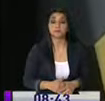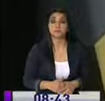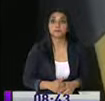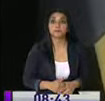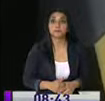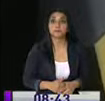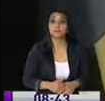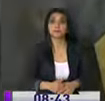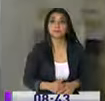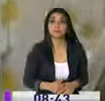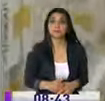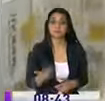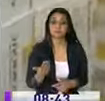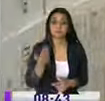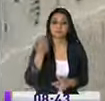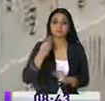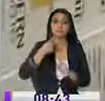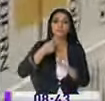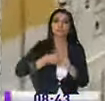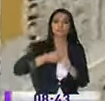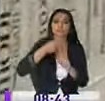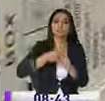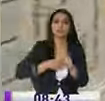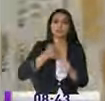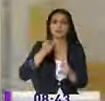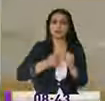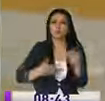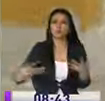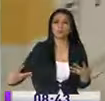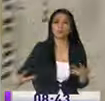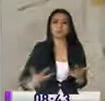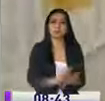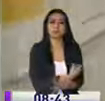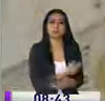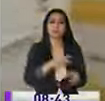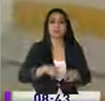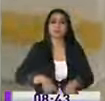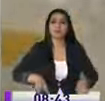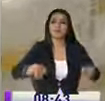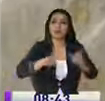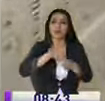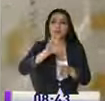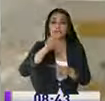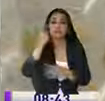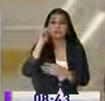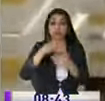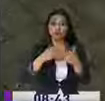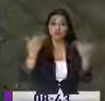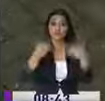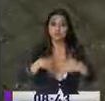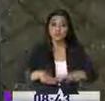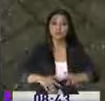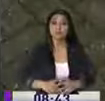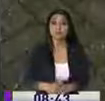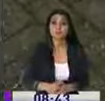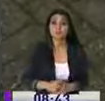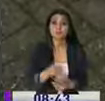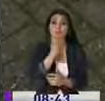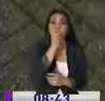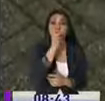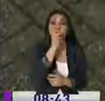plástico. A dos meses del último decomiso de mercancías avaluadas en $3 millones, entre ellas